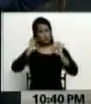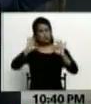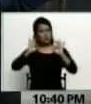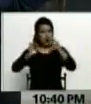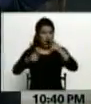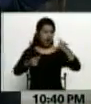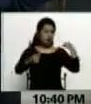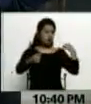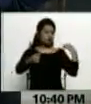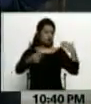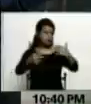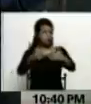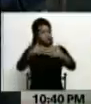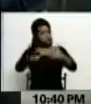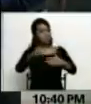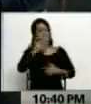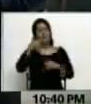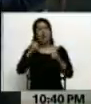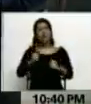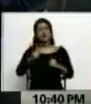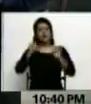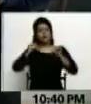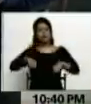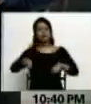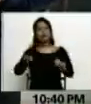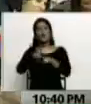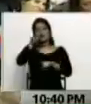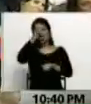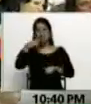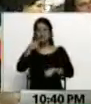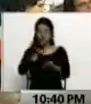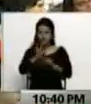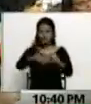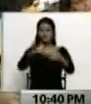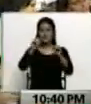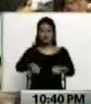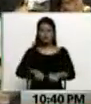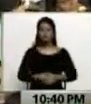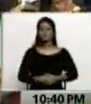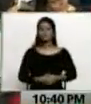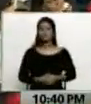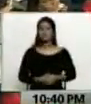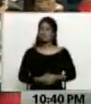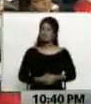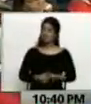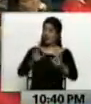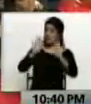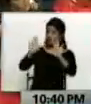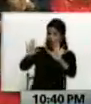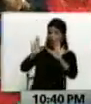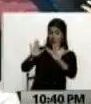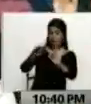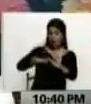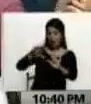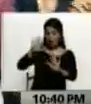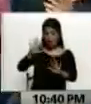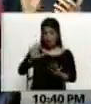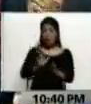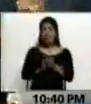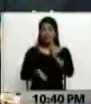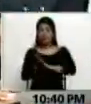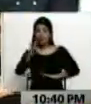momentos está mejor hace un año y Seguiremos adelante Como dijo Dios dado cabello todo el tiempo Gracias camarada ya